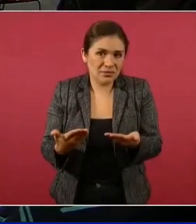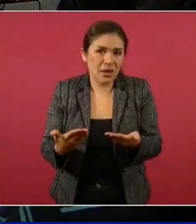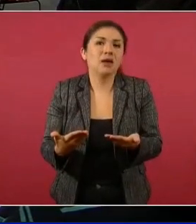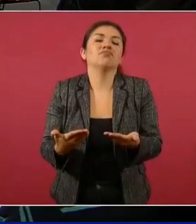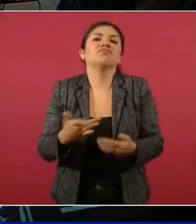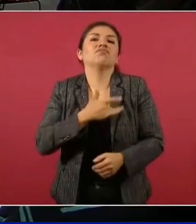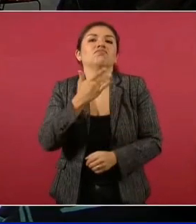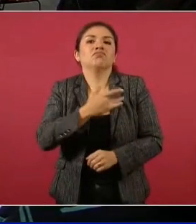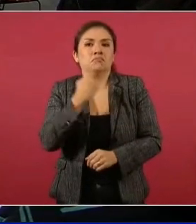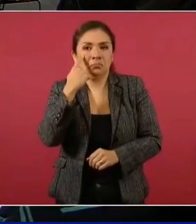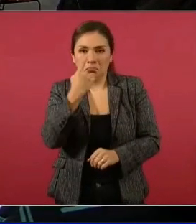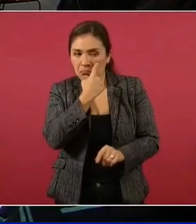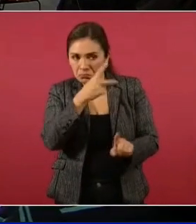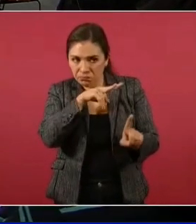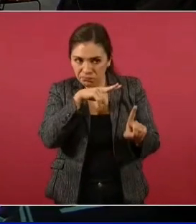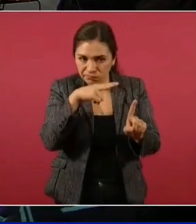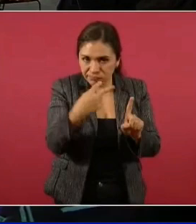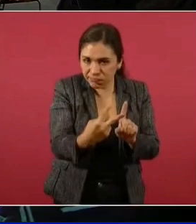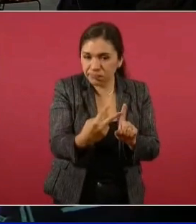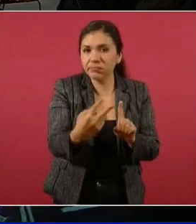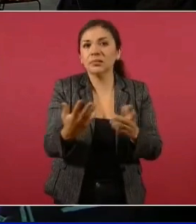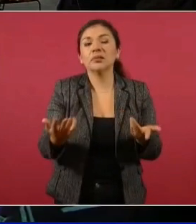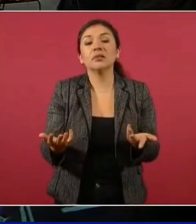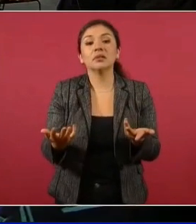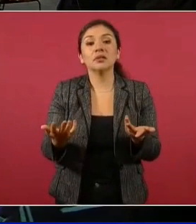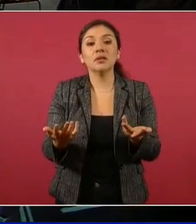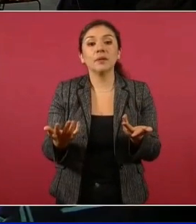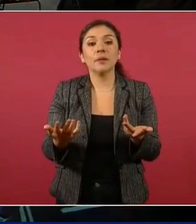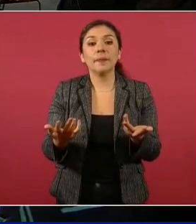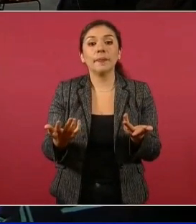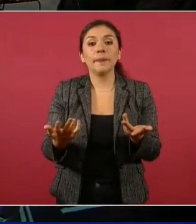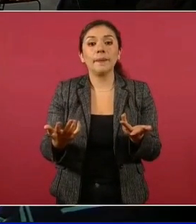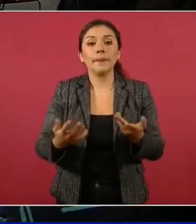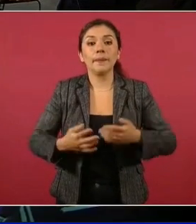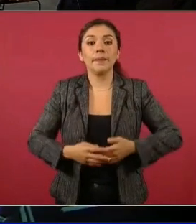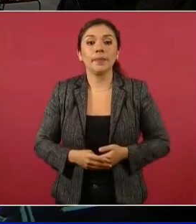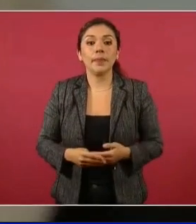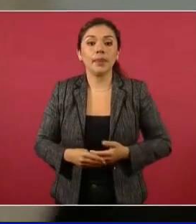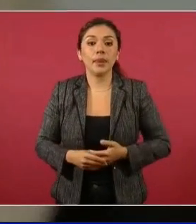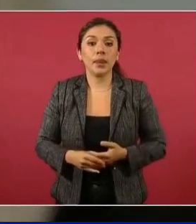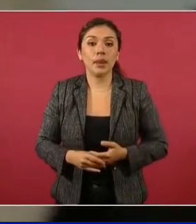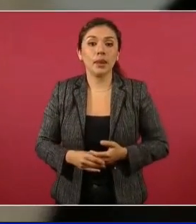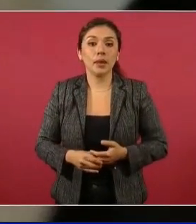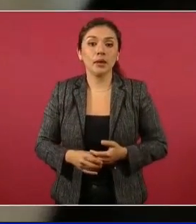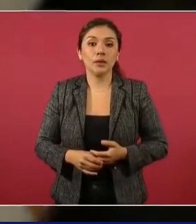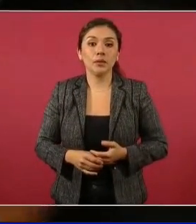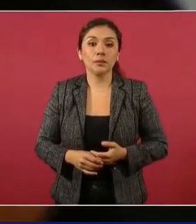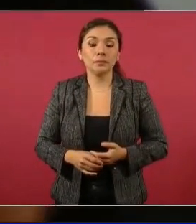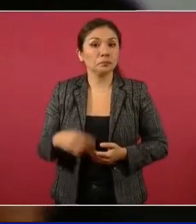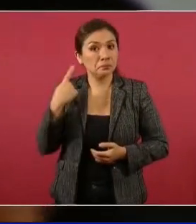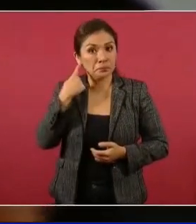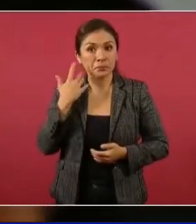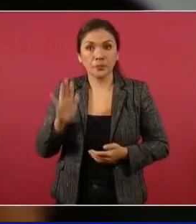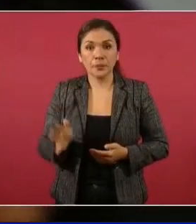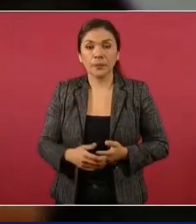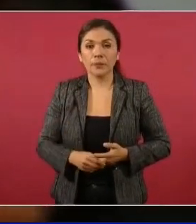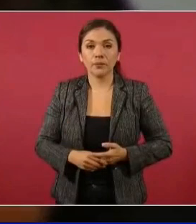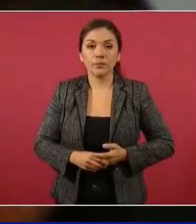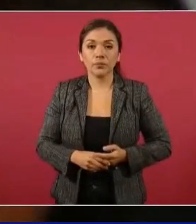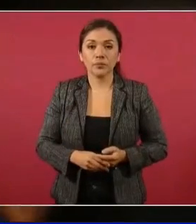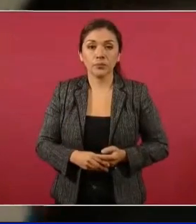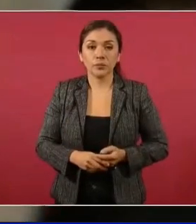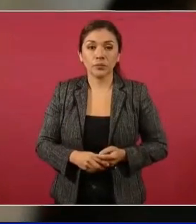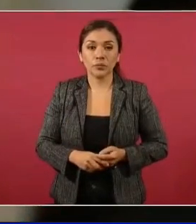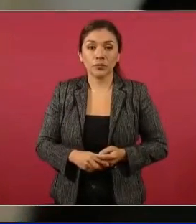es percepción. El cierre de su ejercicio en su mandato, presidente, en 20 pesos, como está ahorita el tipo de cambio, alrededor de